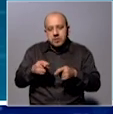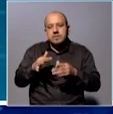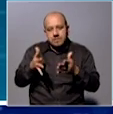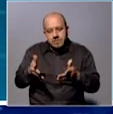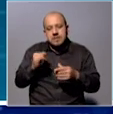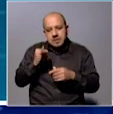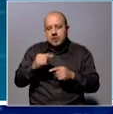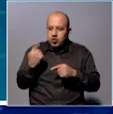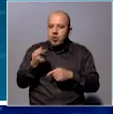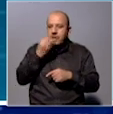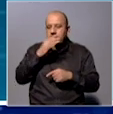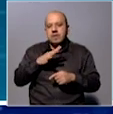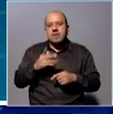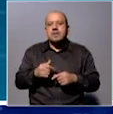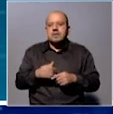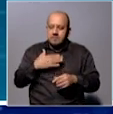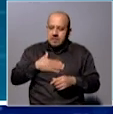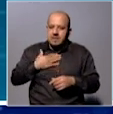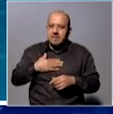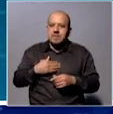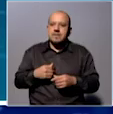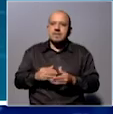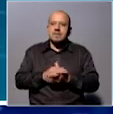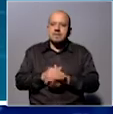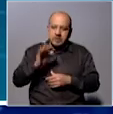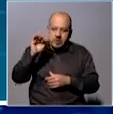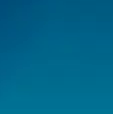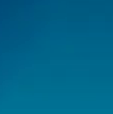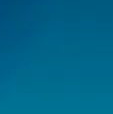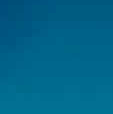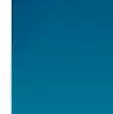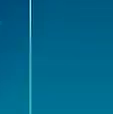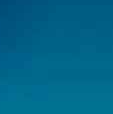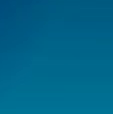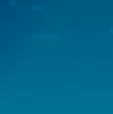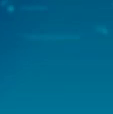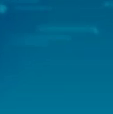creo que vamos a estar todos mejor. Un abrazo grande. Un placer muy grande. Cariños. Adiós.